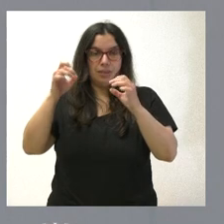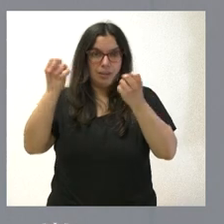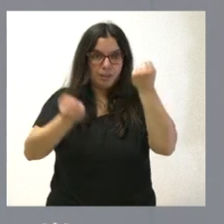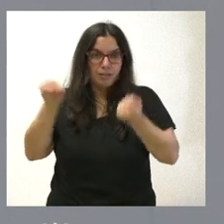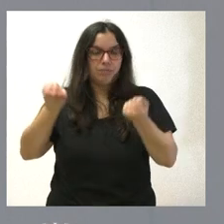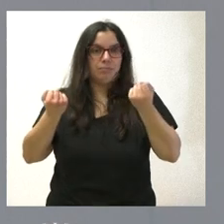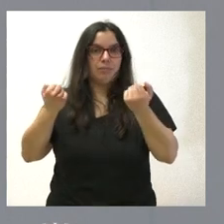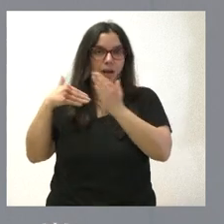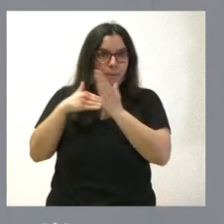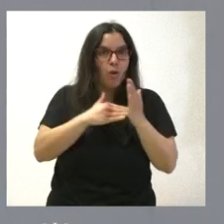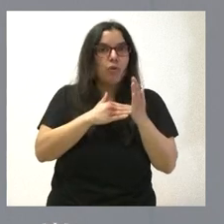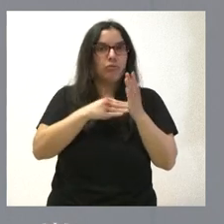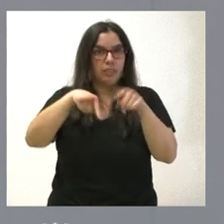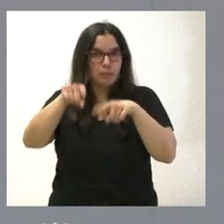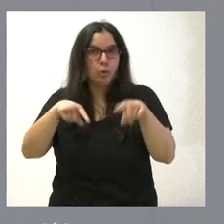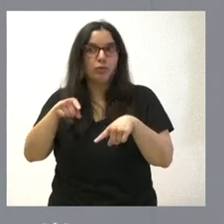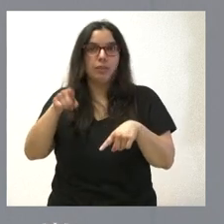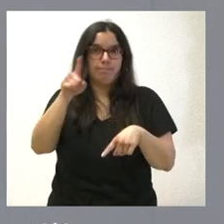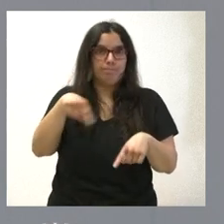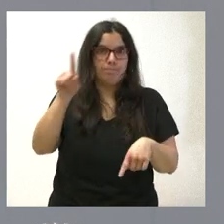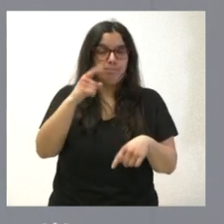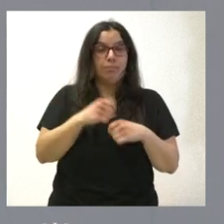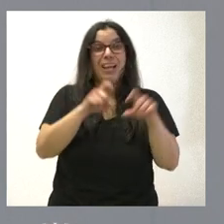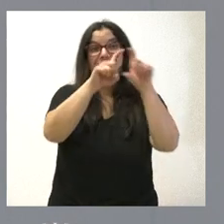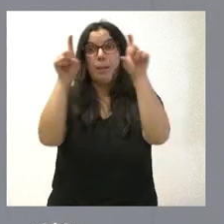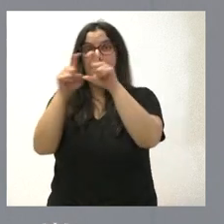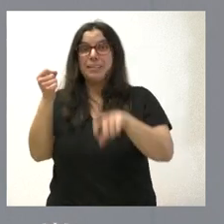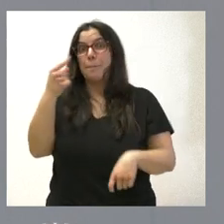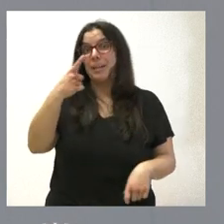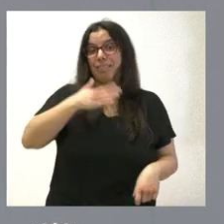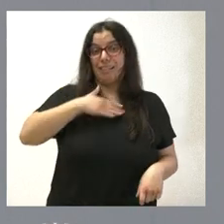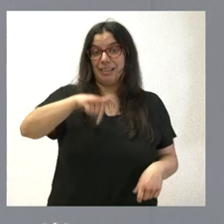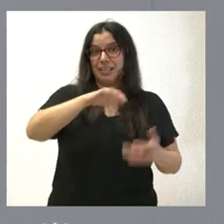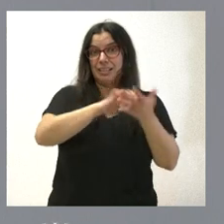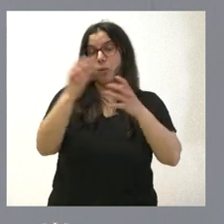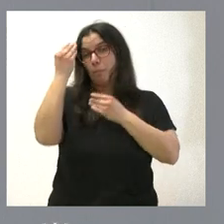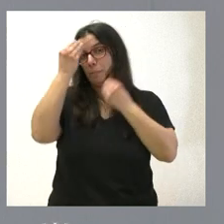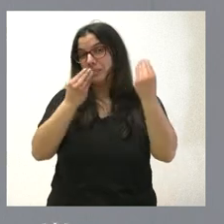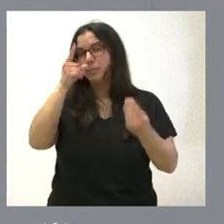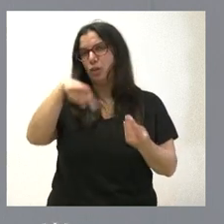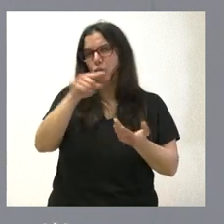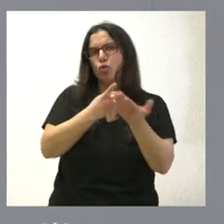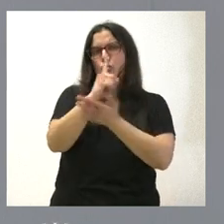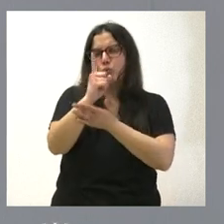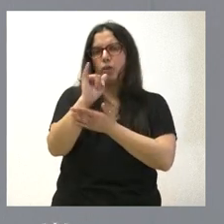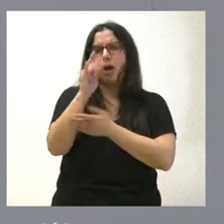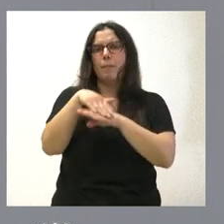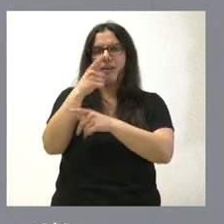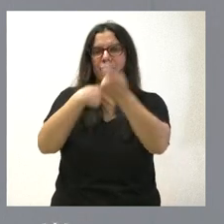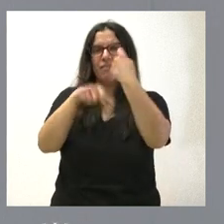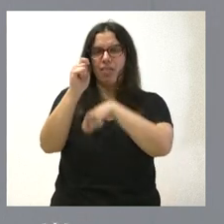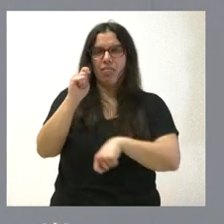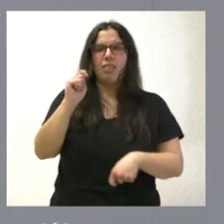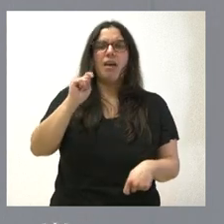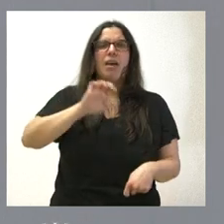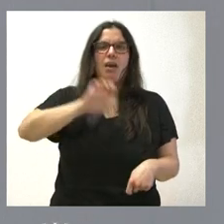empresas de transporte 1000 empresas de Castilla y león calculamos que tienen rutas de transporte internacional en